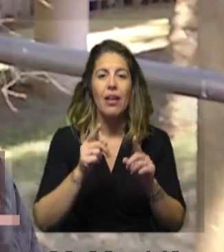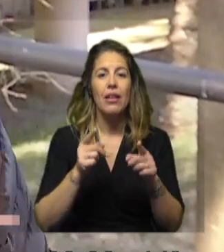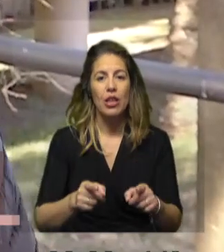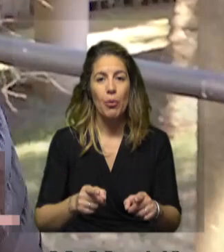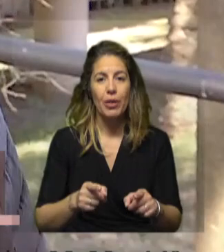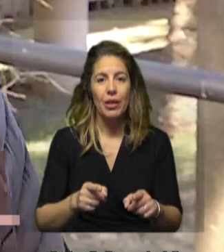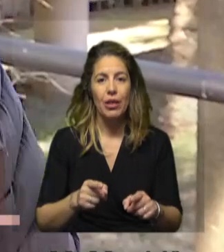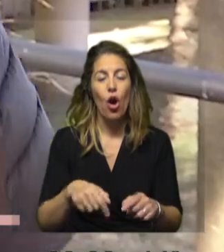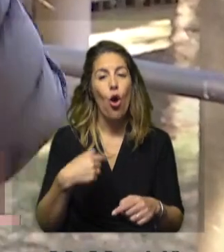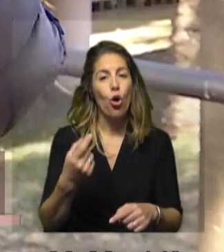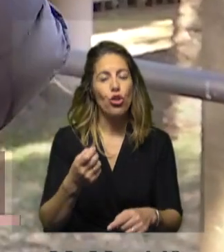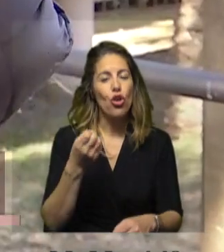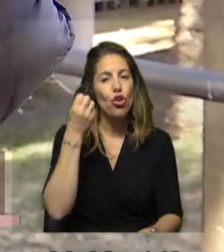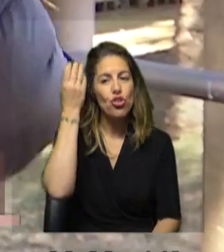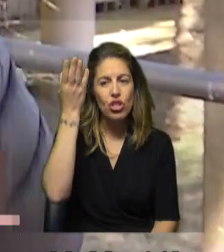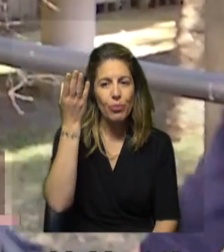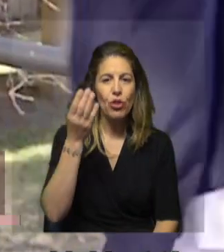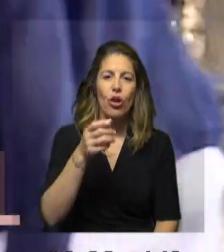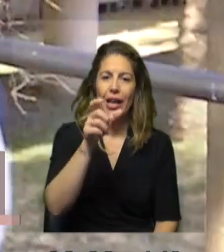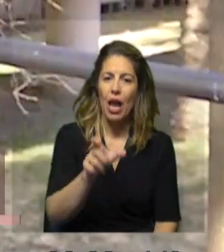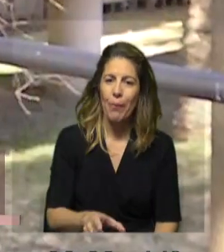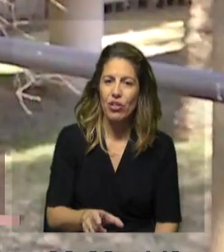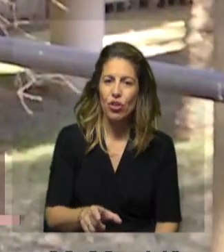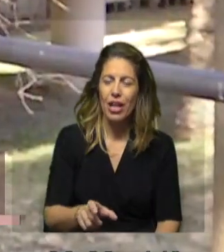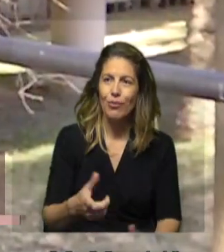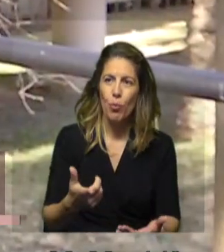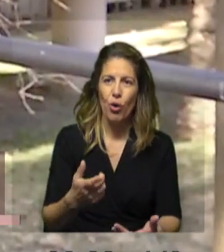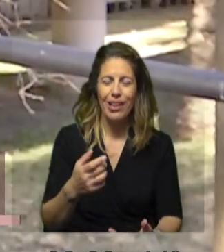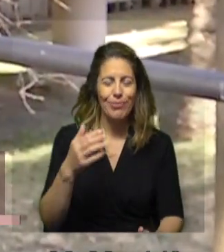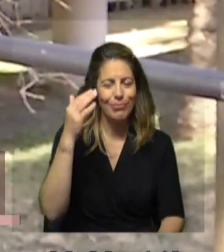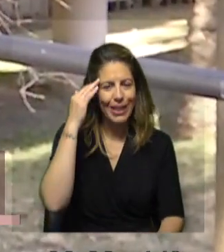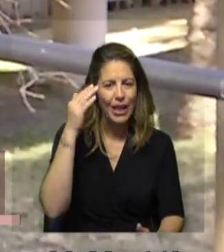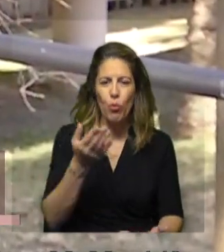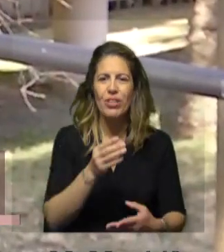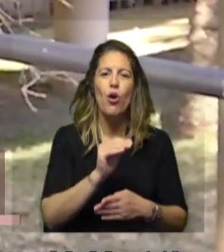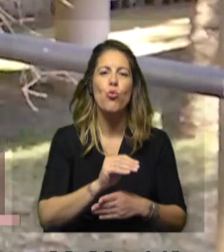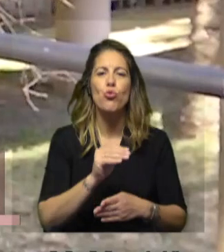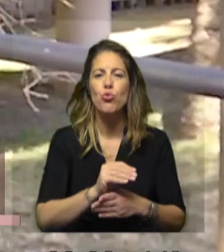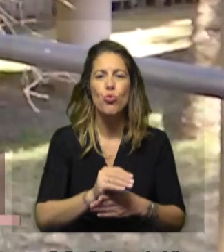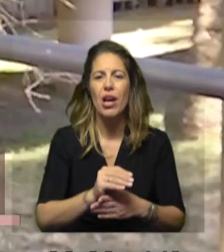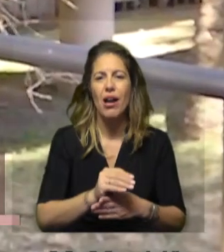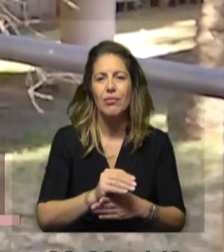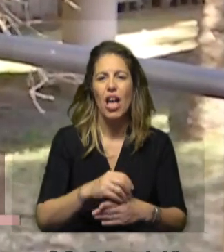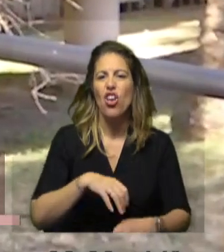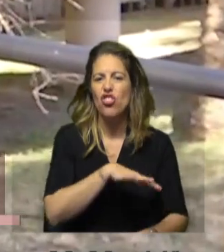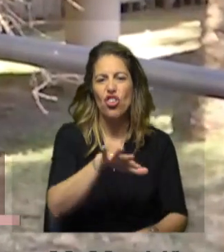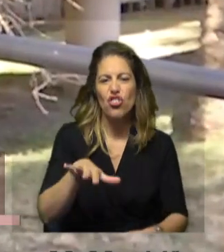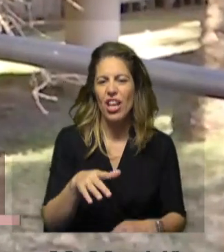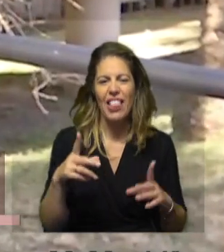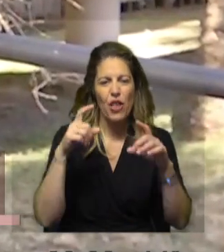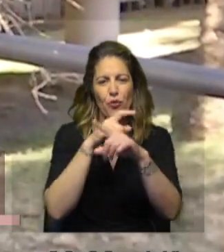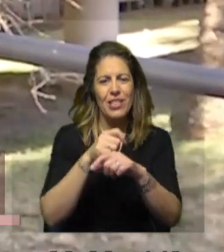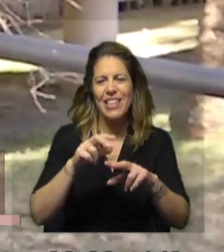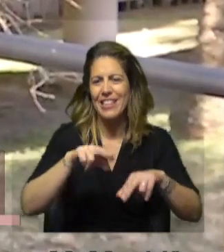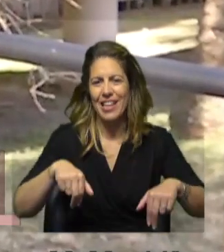otro concepto que la gente tiene como muy arraigado, que es como una cultura, esas culturas populares difíciles de sacar, de que el